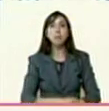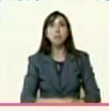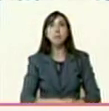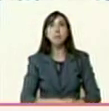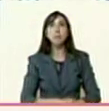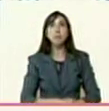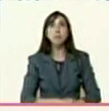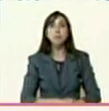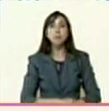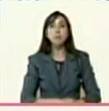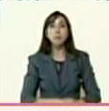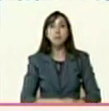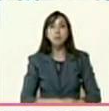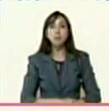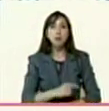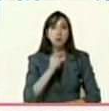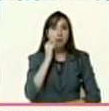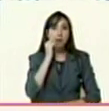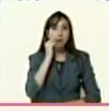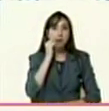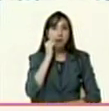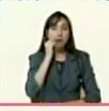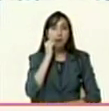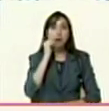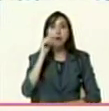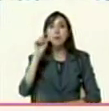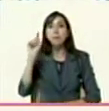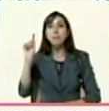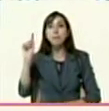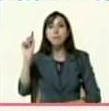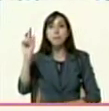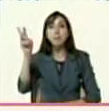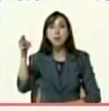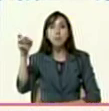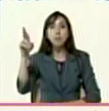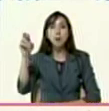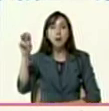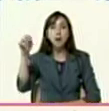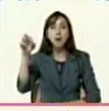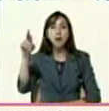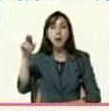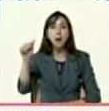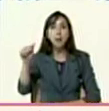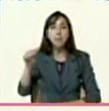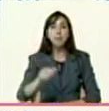Ángel Primera Nevada, Javier